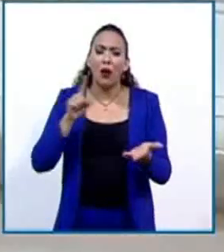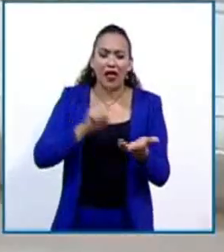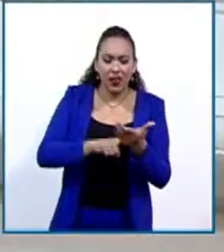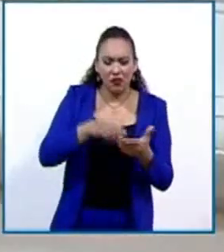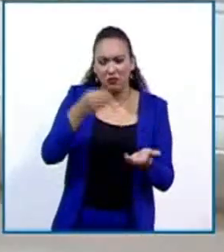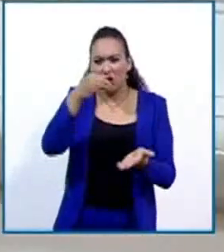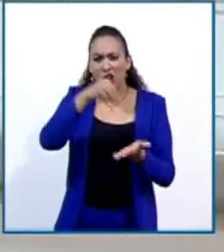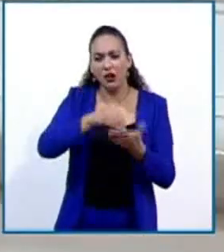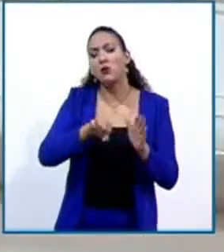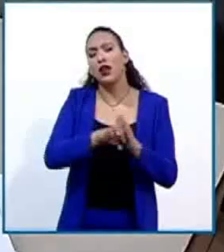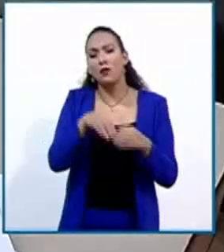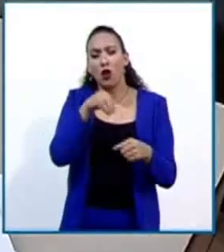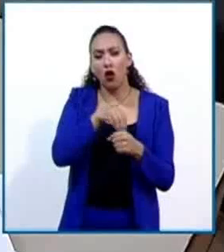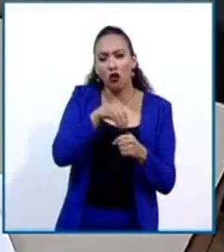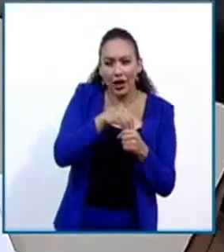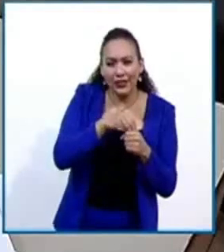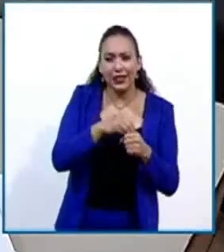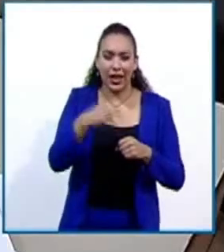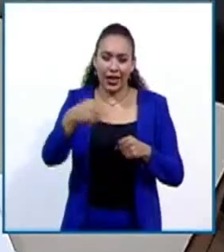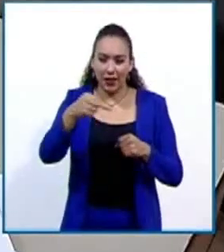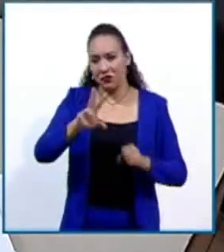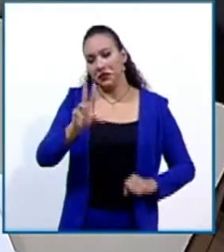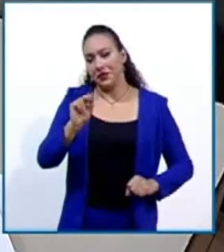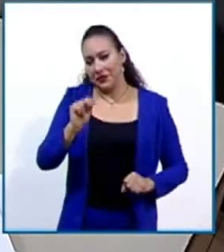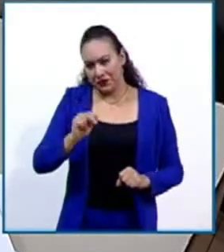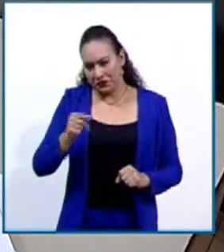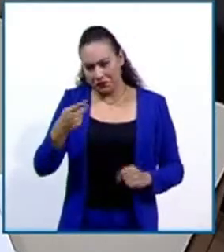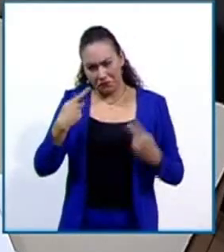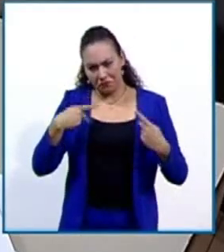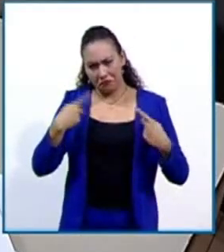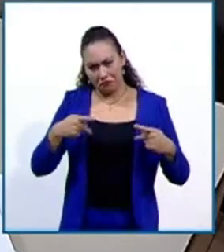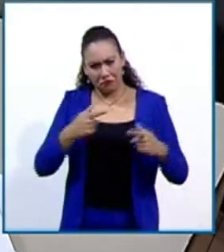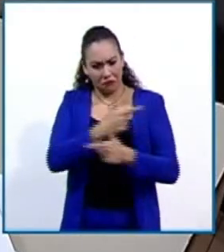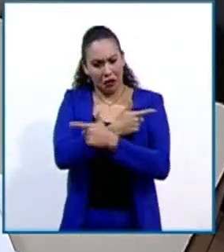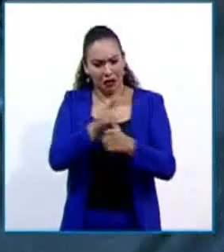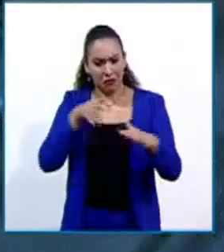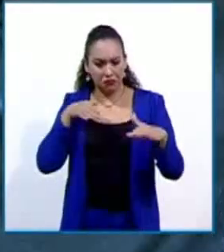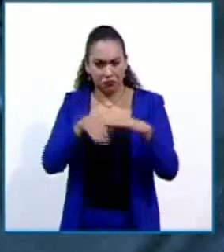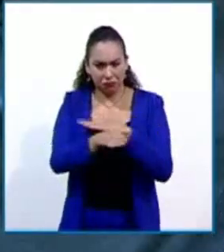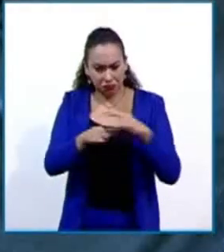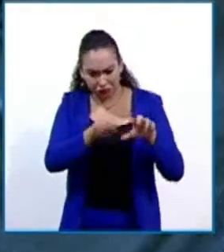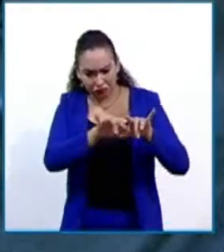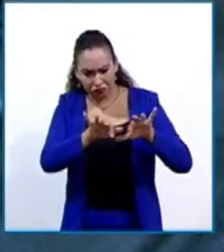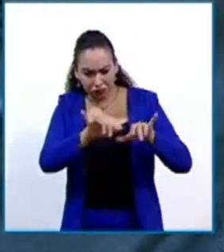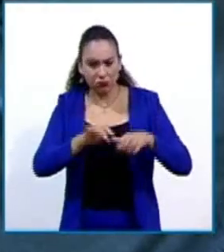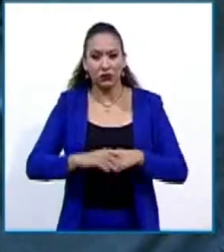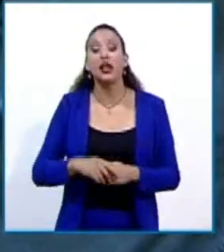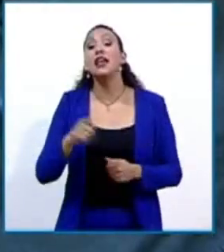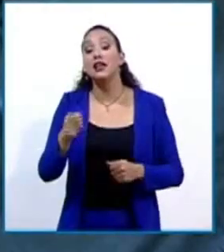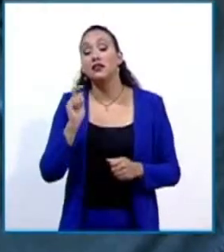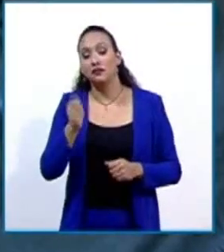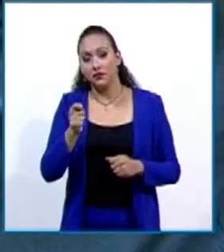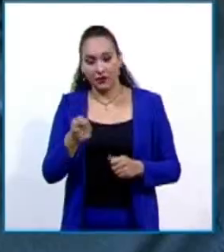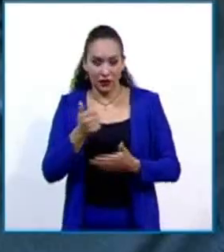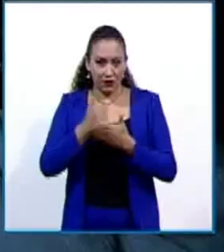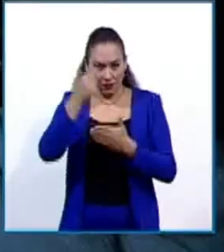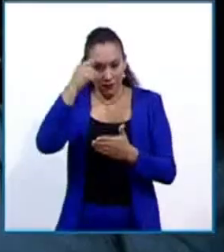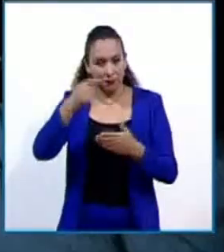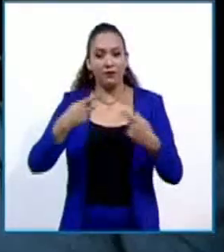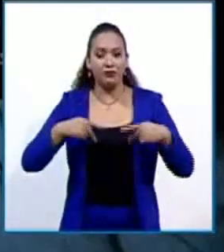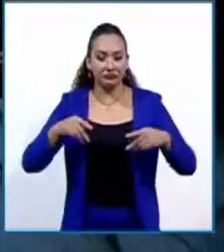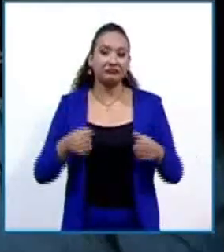ingresar. El Consejo de la Judicatura Federal deberá garantizar su operación en un ambiente seguro y de alta